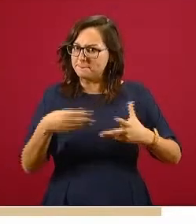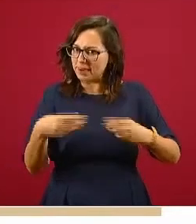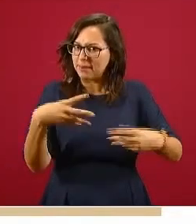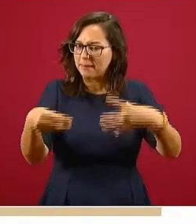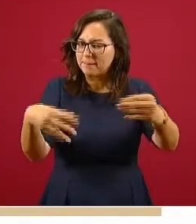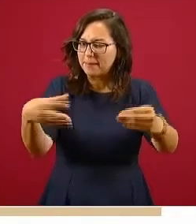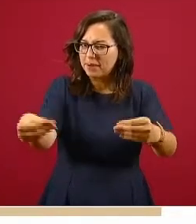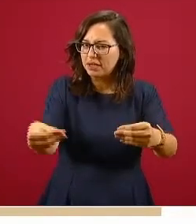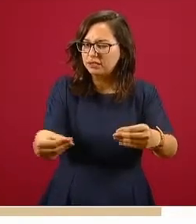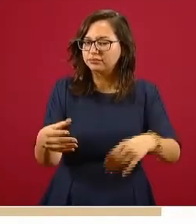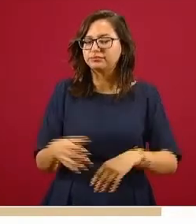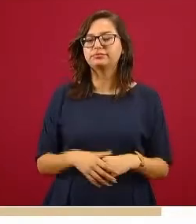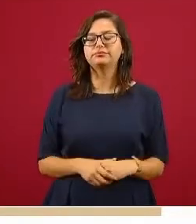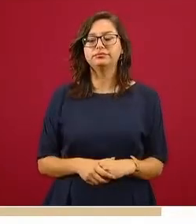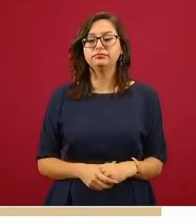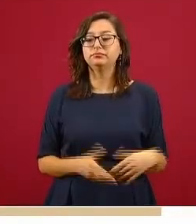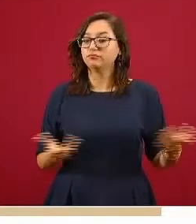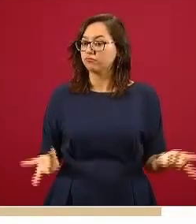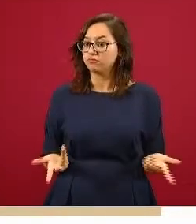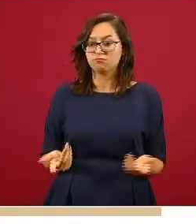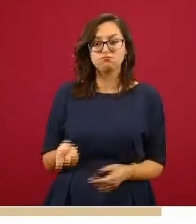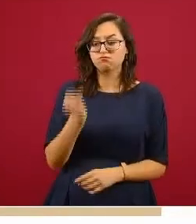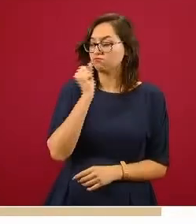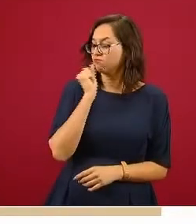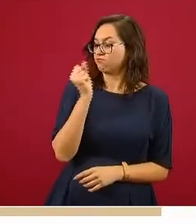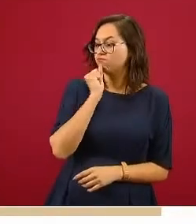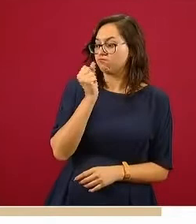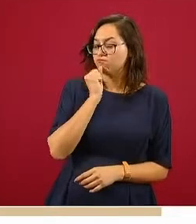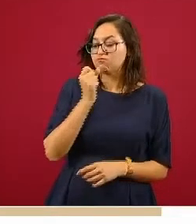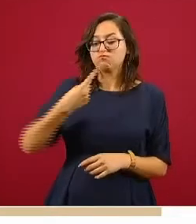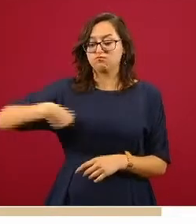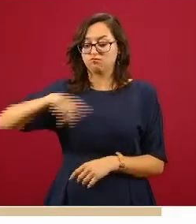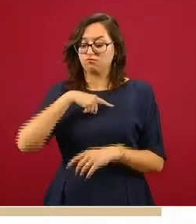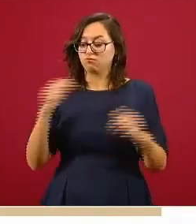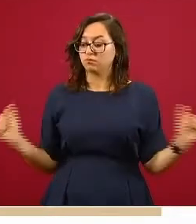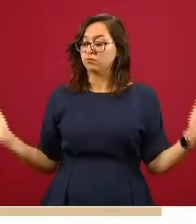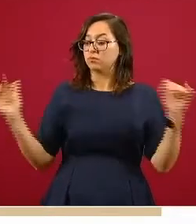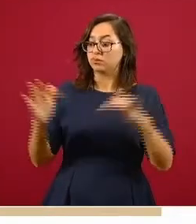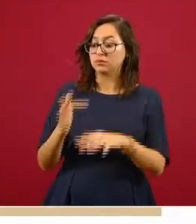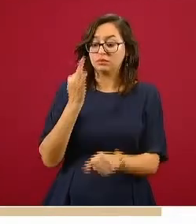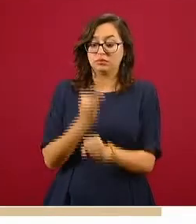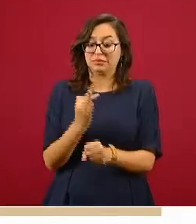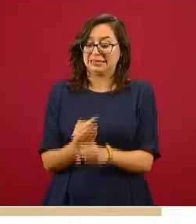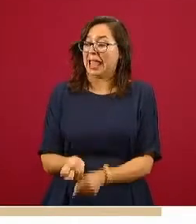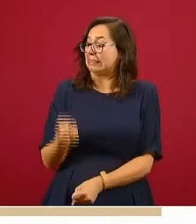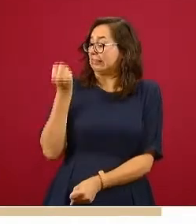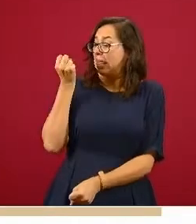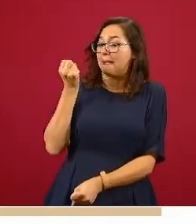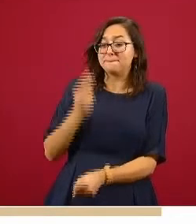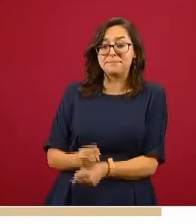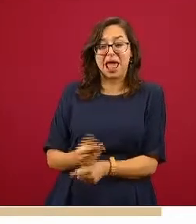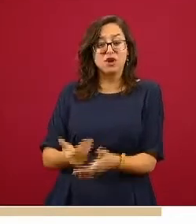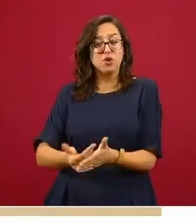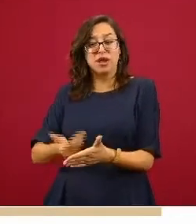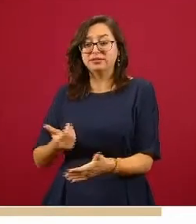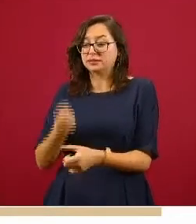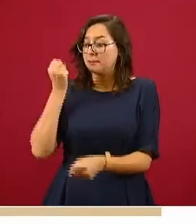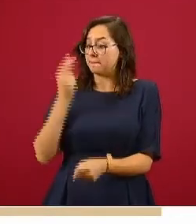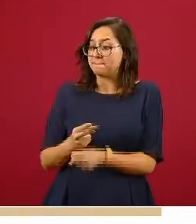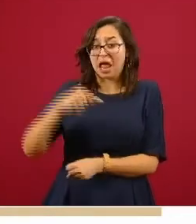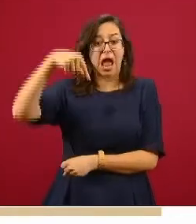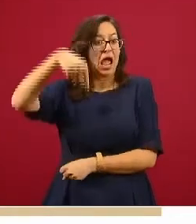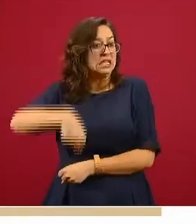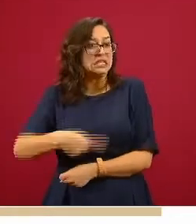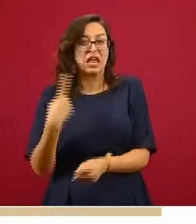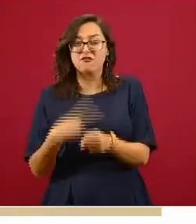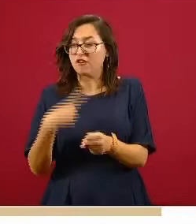palabras menos. Y nuestra respuesta fue no, les convocamos porque desde esta etapa tan temprana, donde en México no